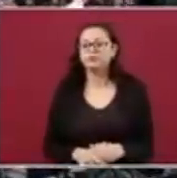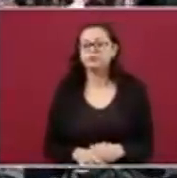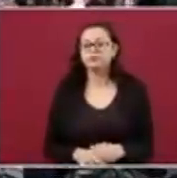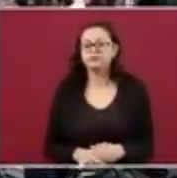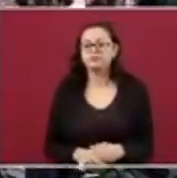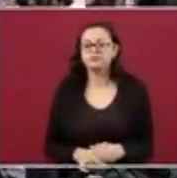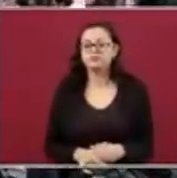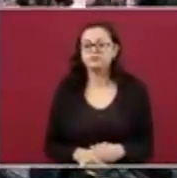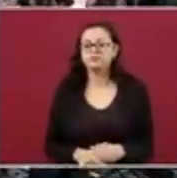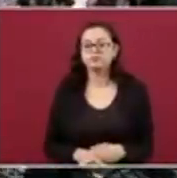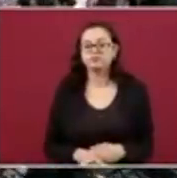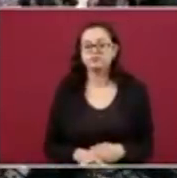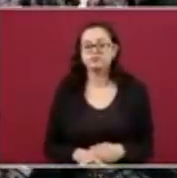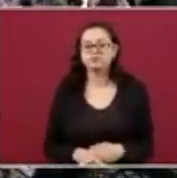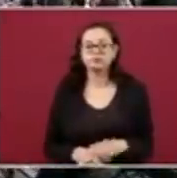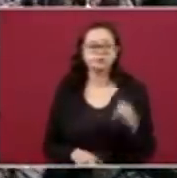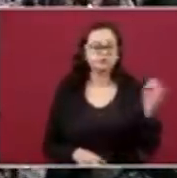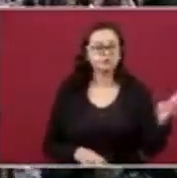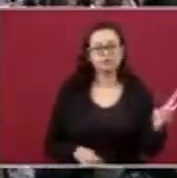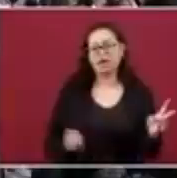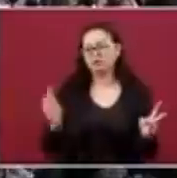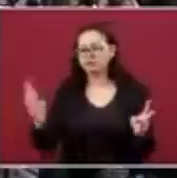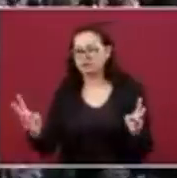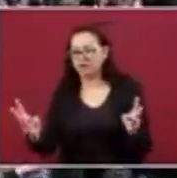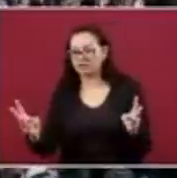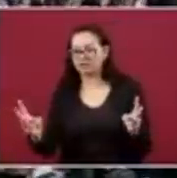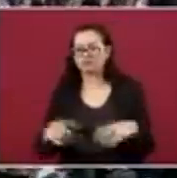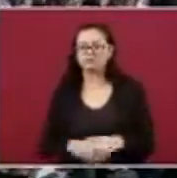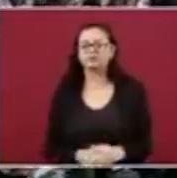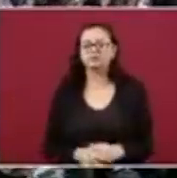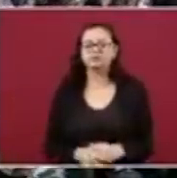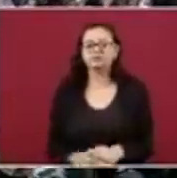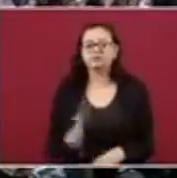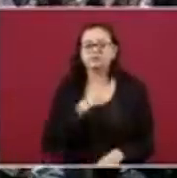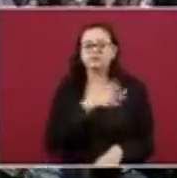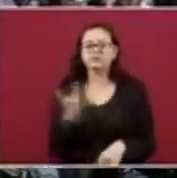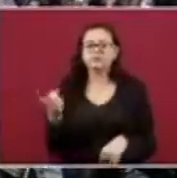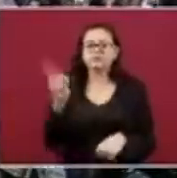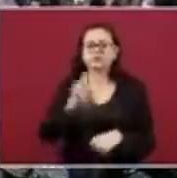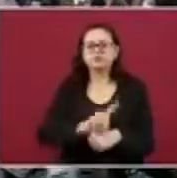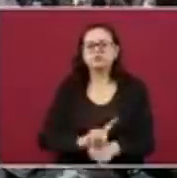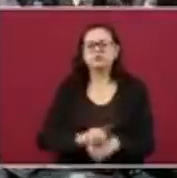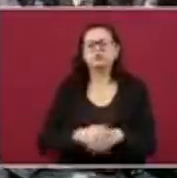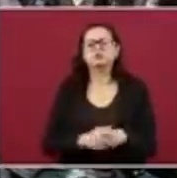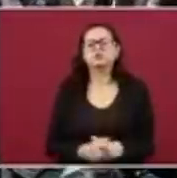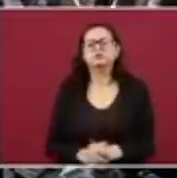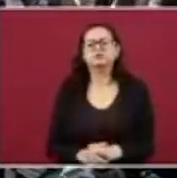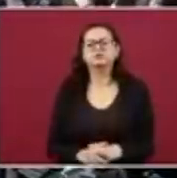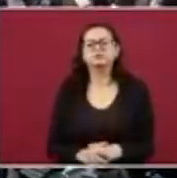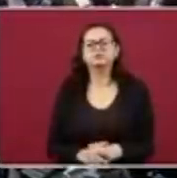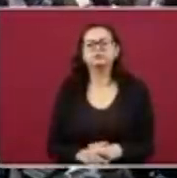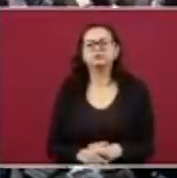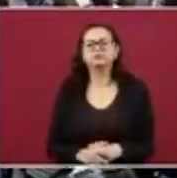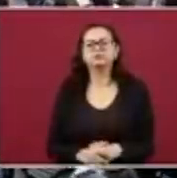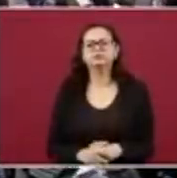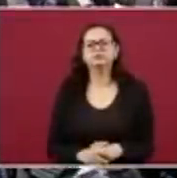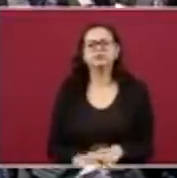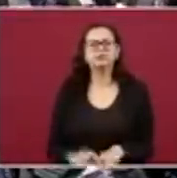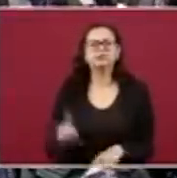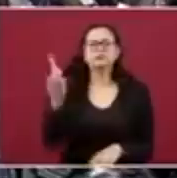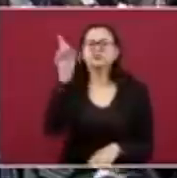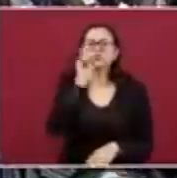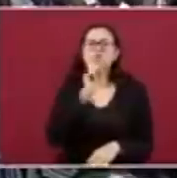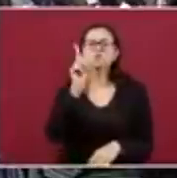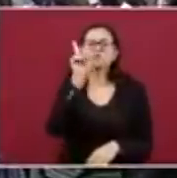Vamos a tres aquí, tres y tres. Buenos días. ¿Qué información tiene sobre los refugios de mujeres